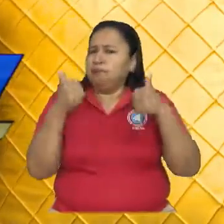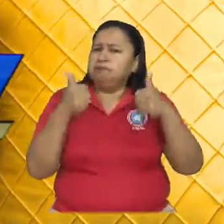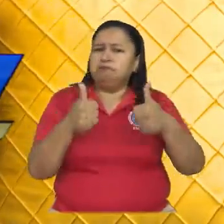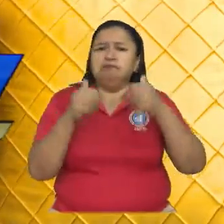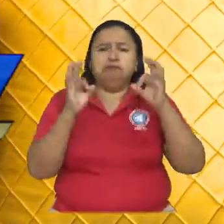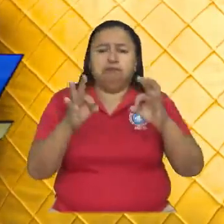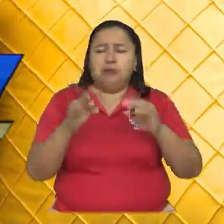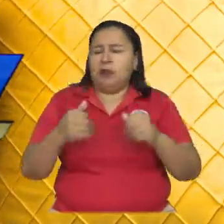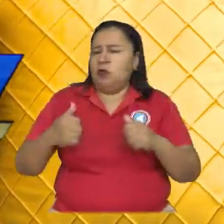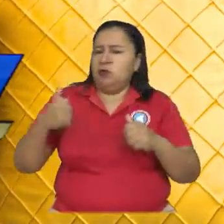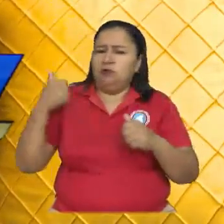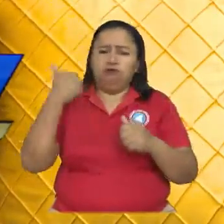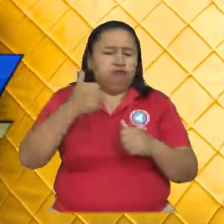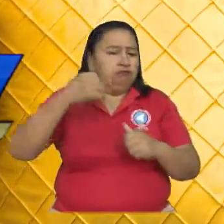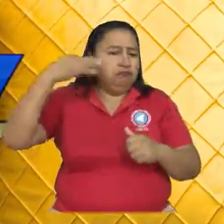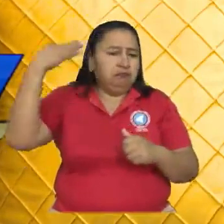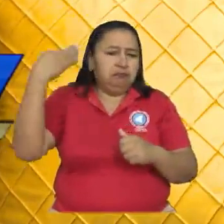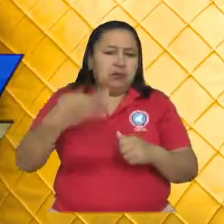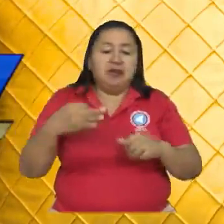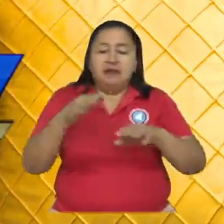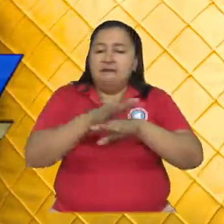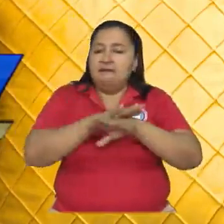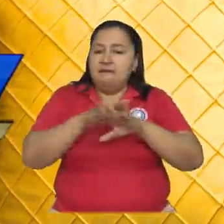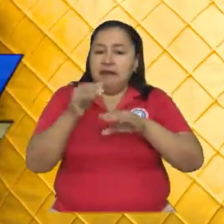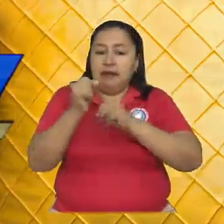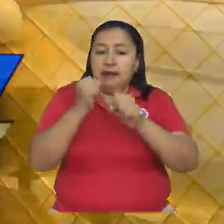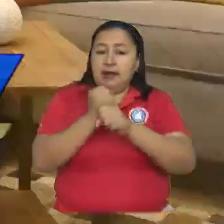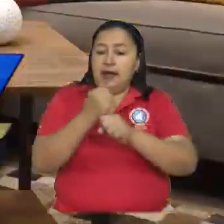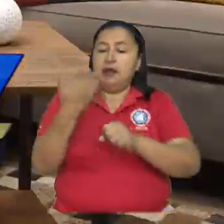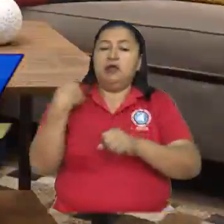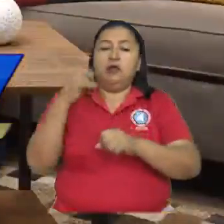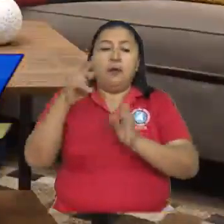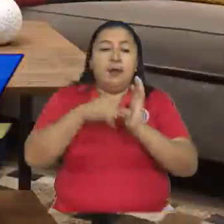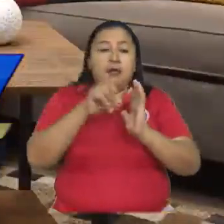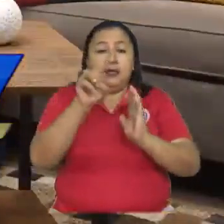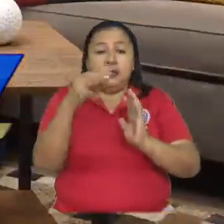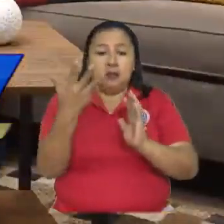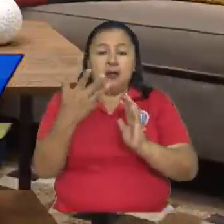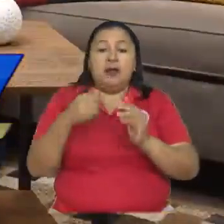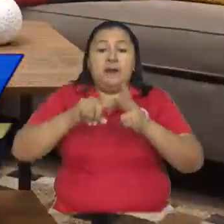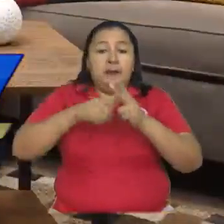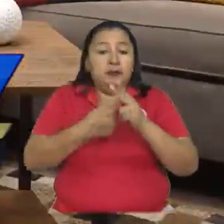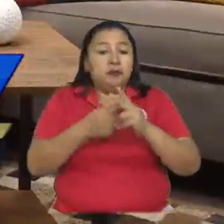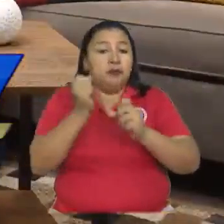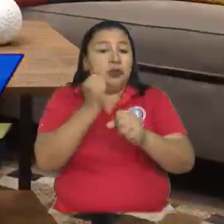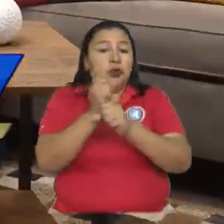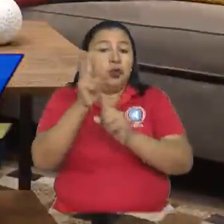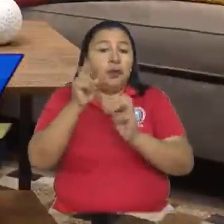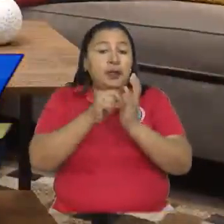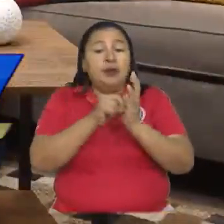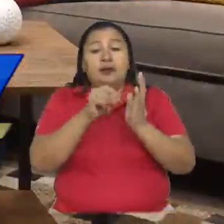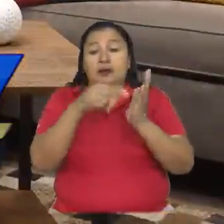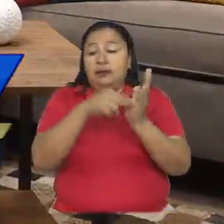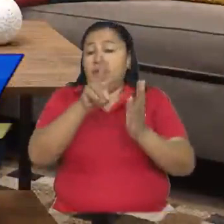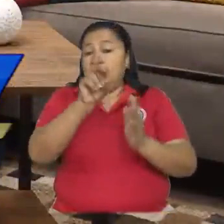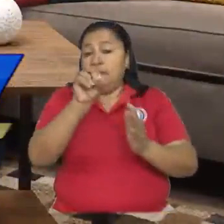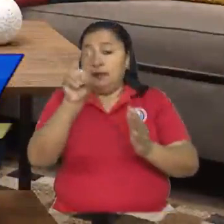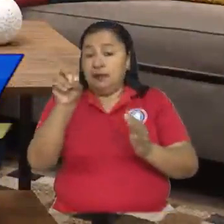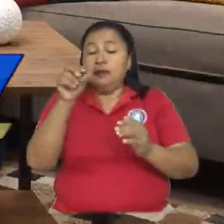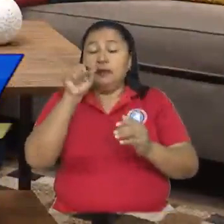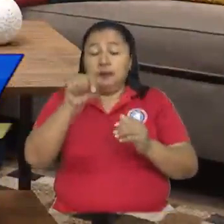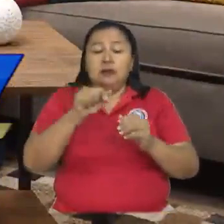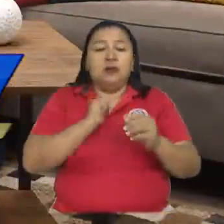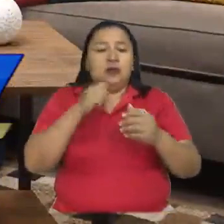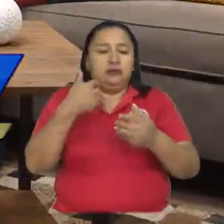exitosa la temporada de cierre de año, de inicios de este año 2020, en la movilización de las